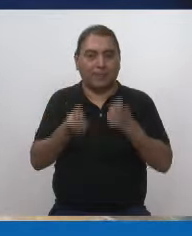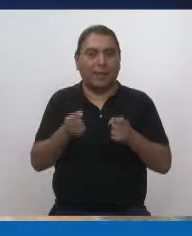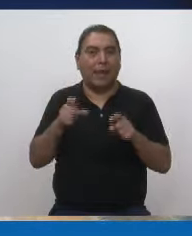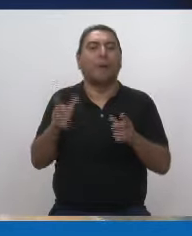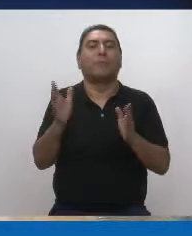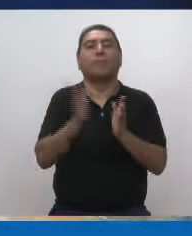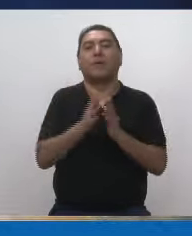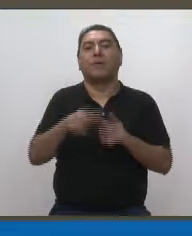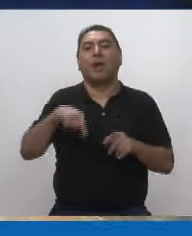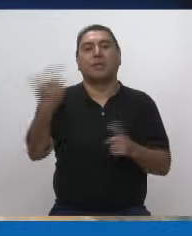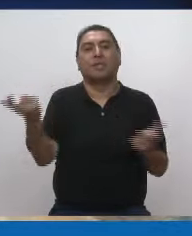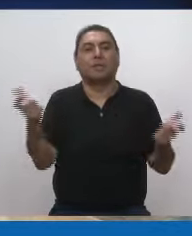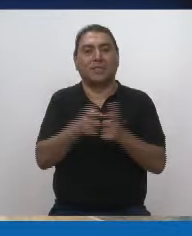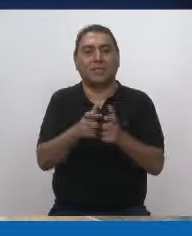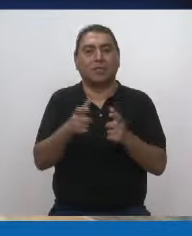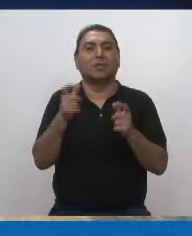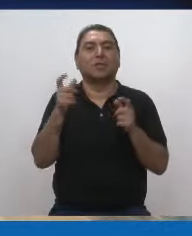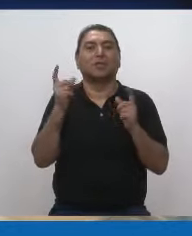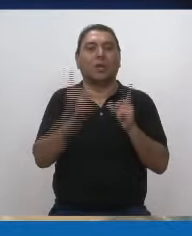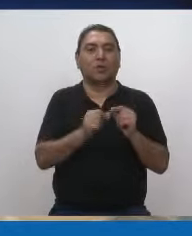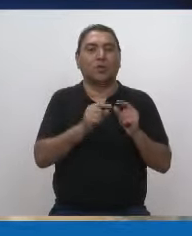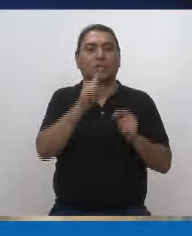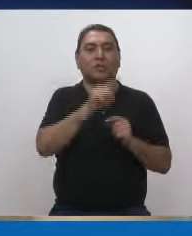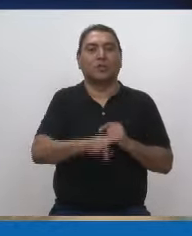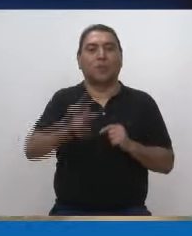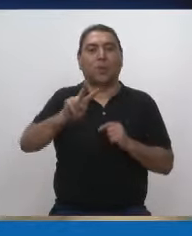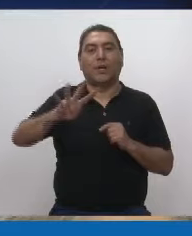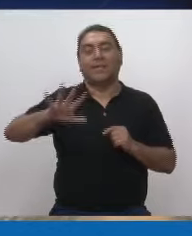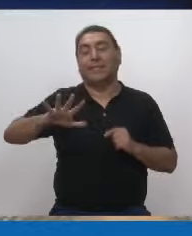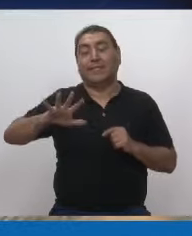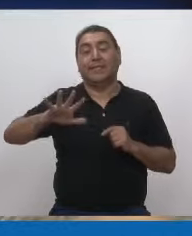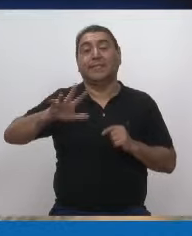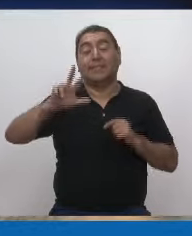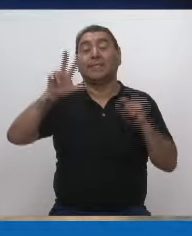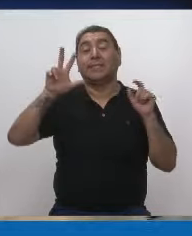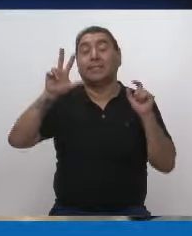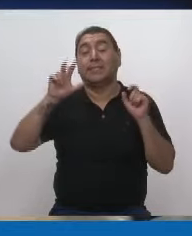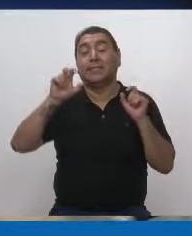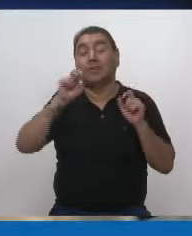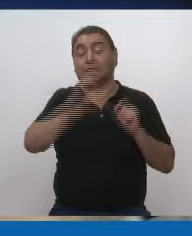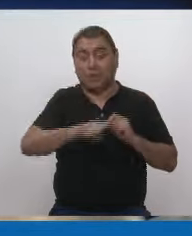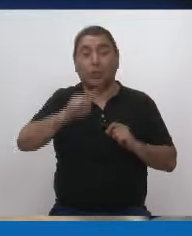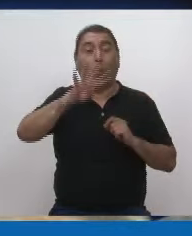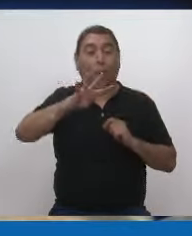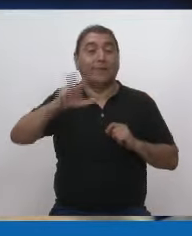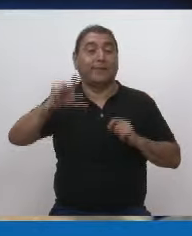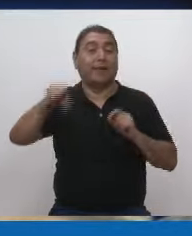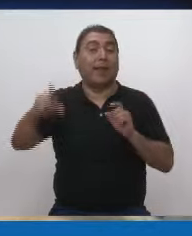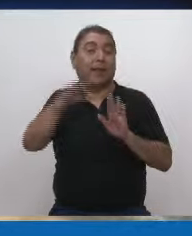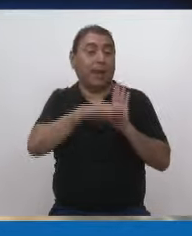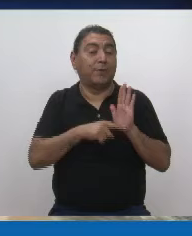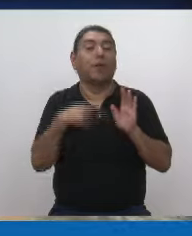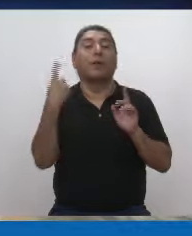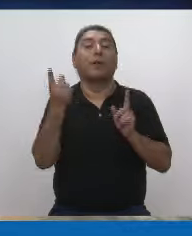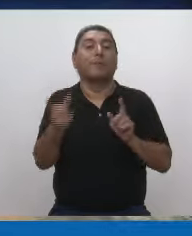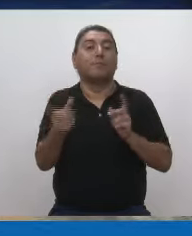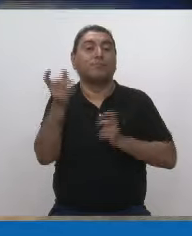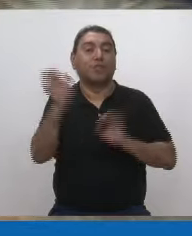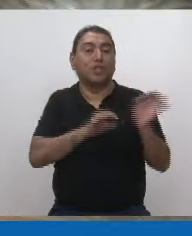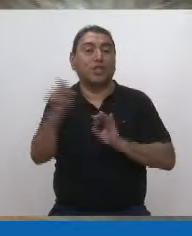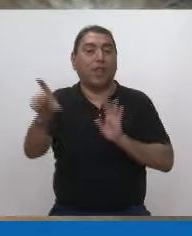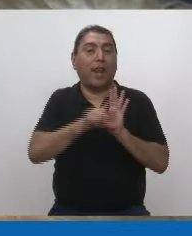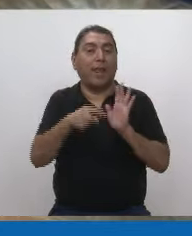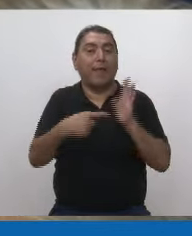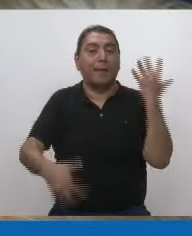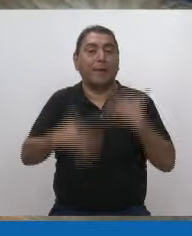próxima sesión, según el artículo 143 de nuestro reglamento, el proyecto de ley de emergencia